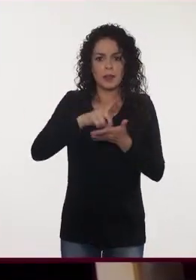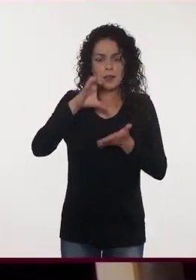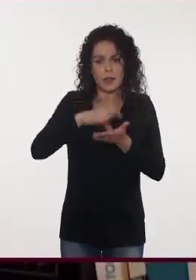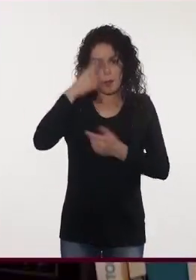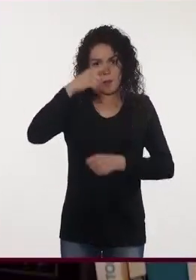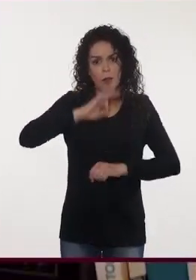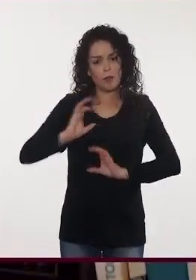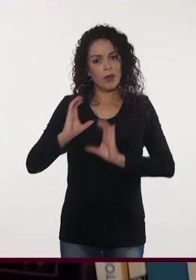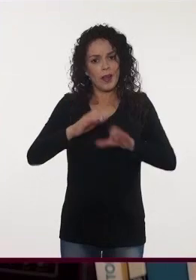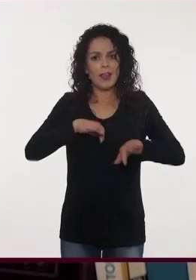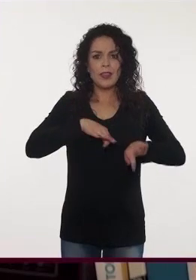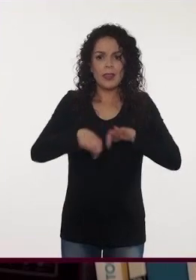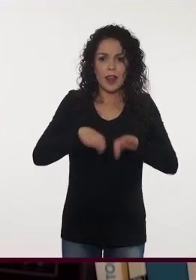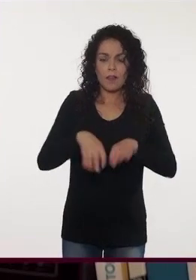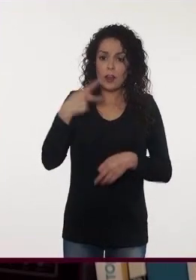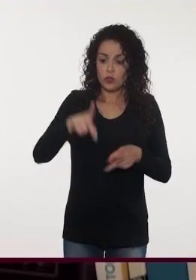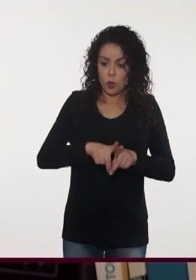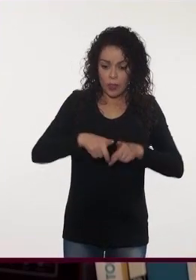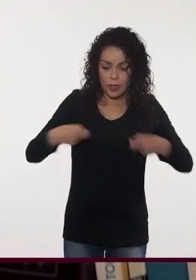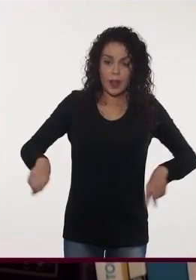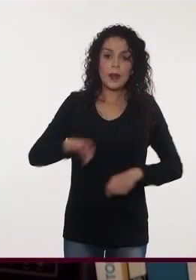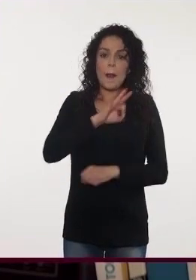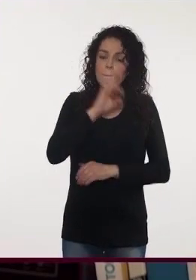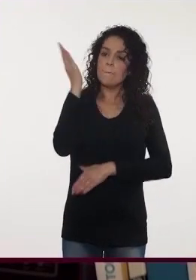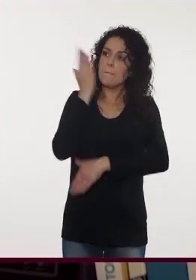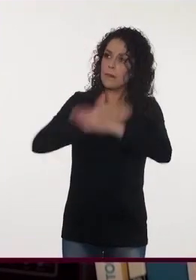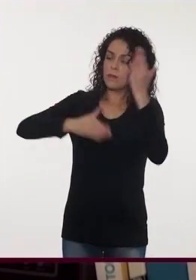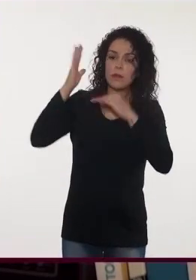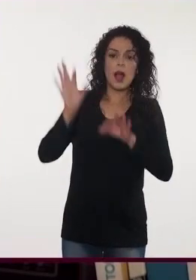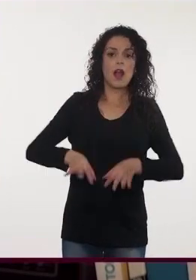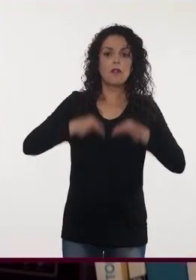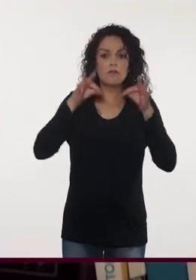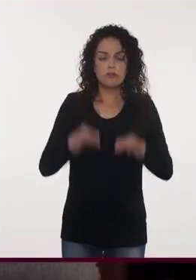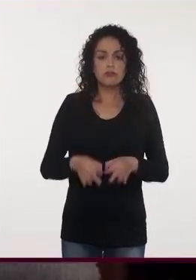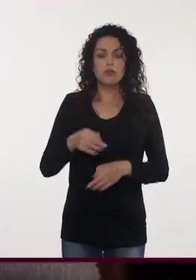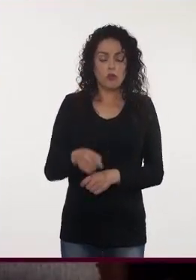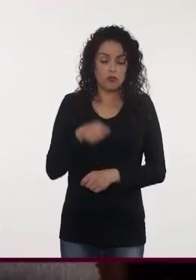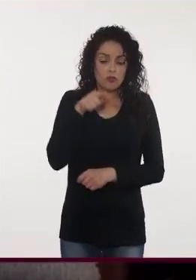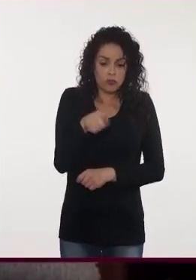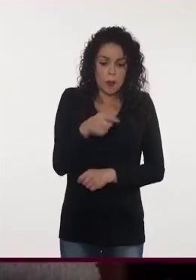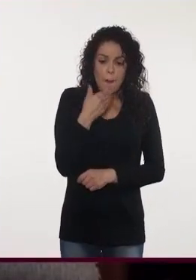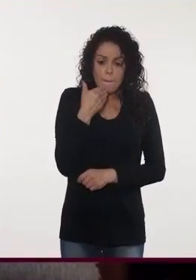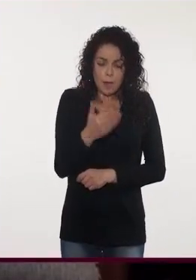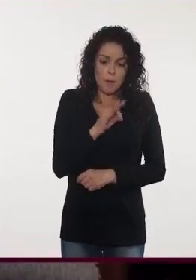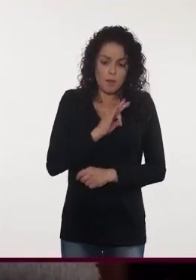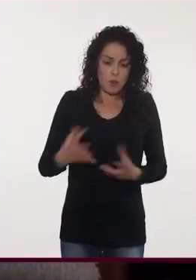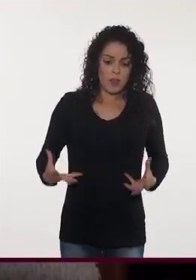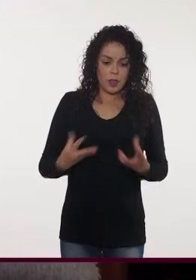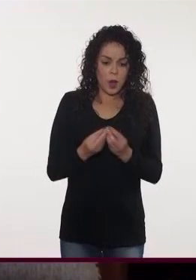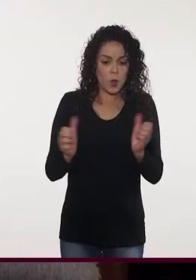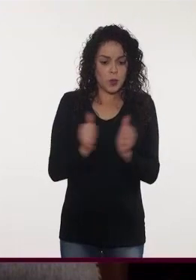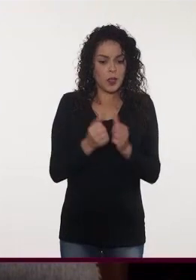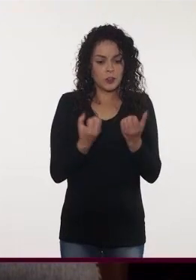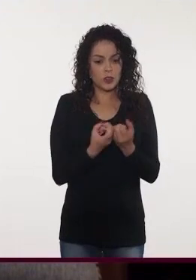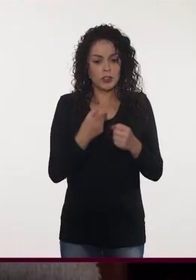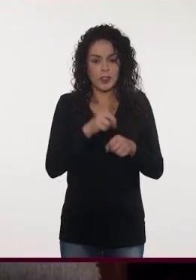productiva, posibilitar su desarrollo, crecimiento y las condiciones para que forme parte integral de la